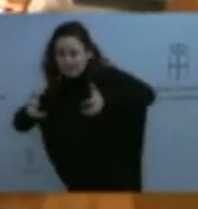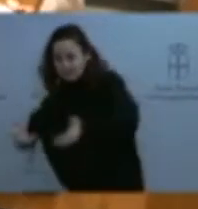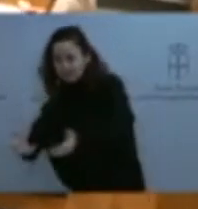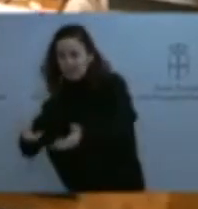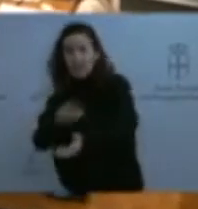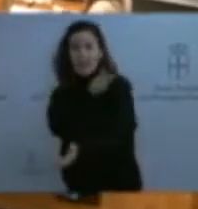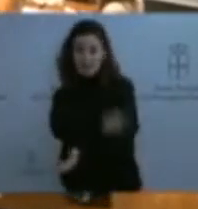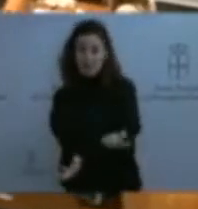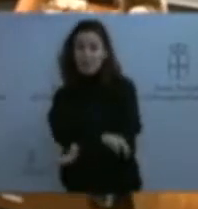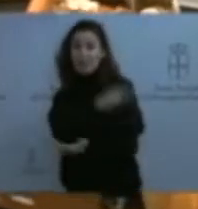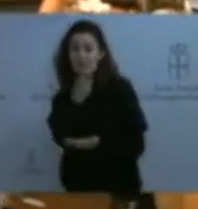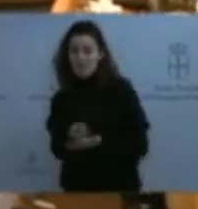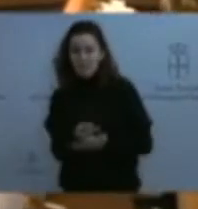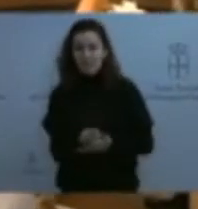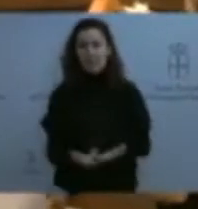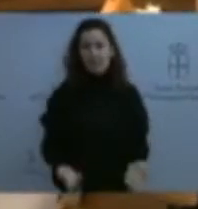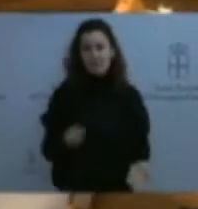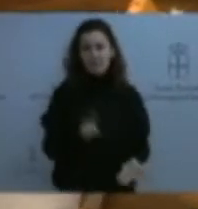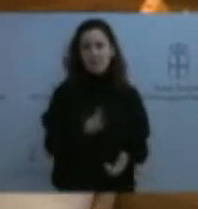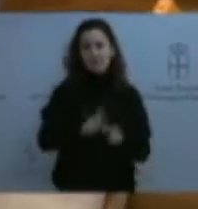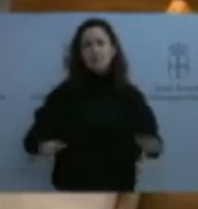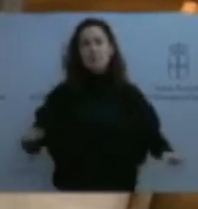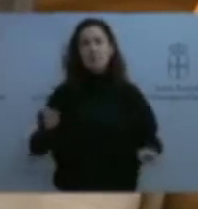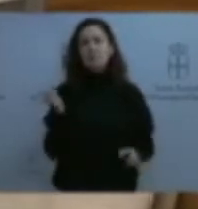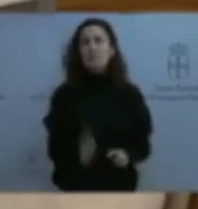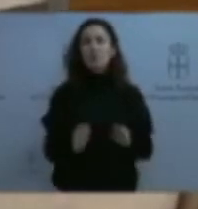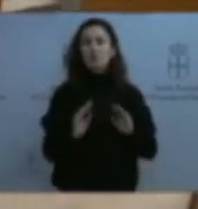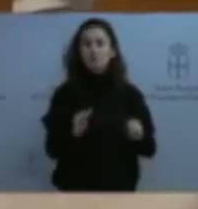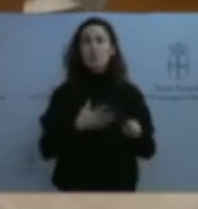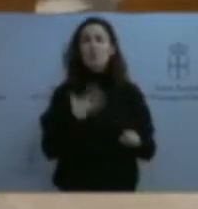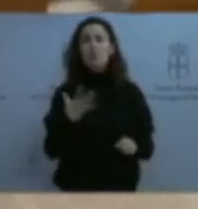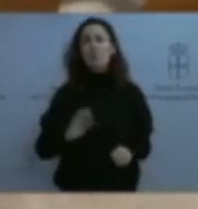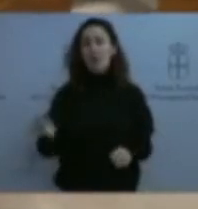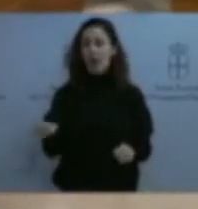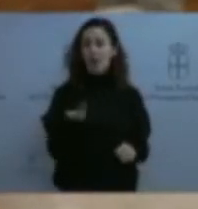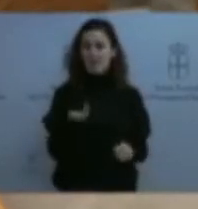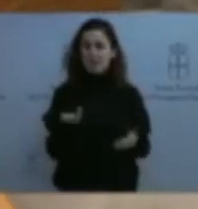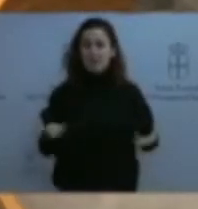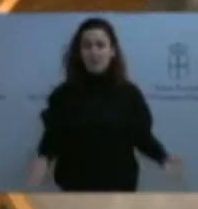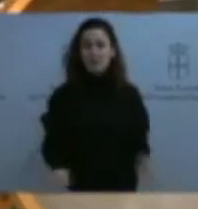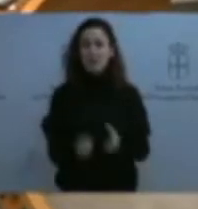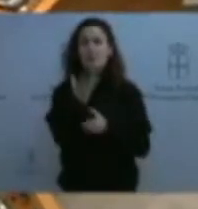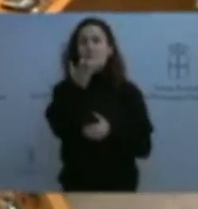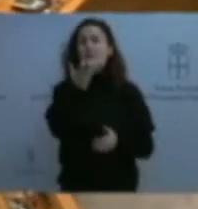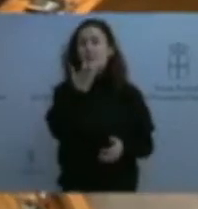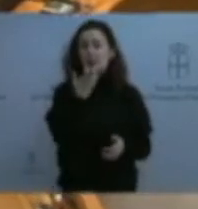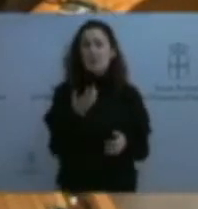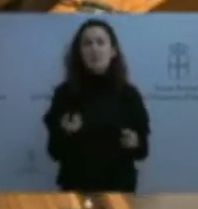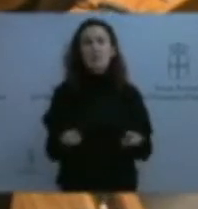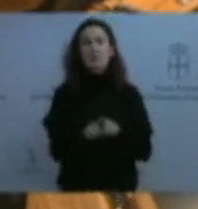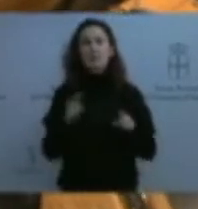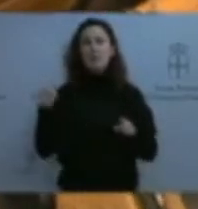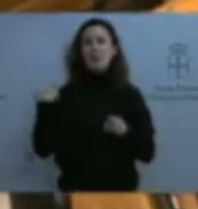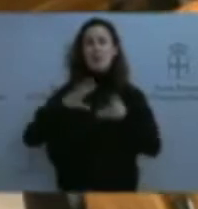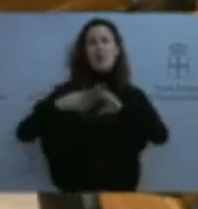persona a movilizar, pero también en los trabajadores de sufrir una lesión, lo que puede provocar desde una simple contractura hasta